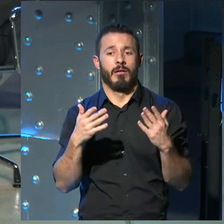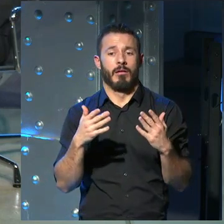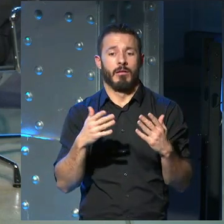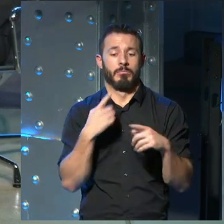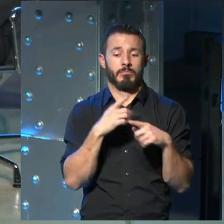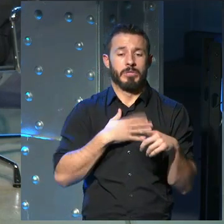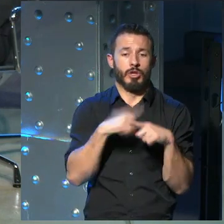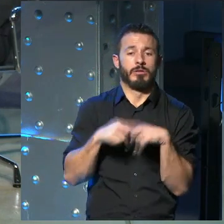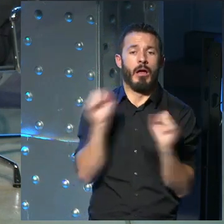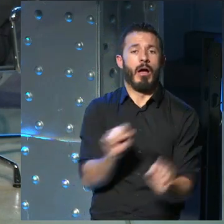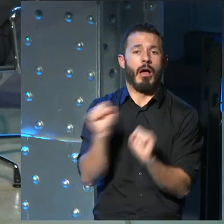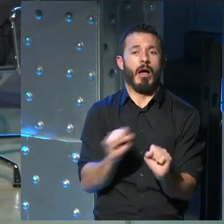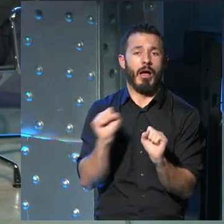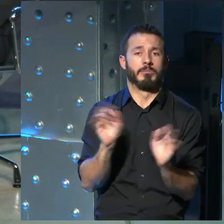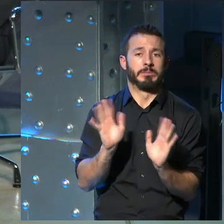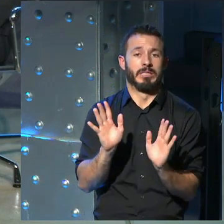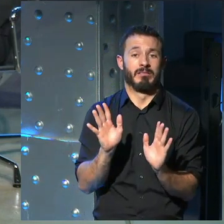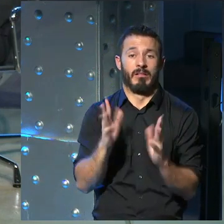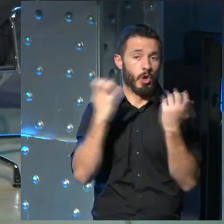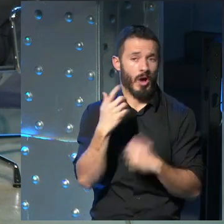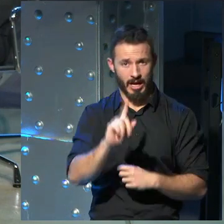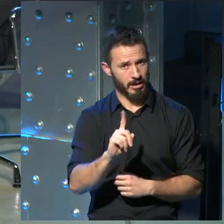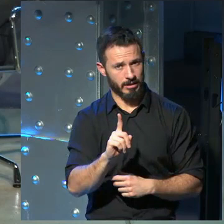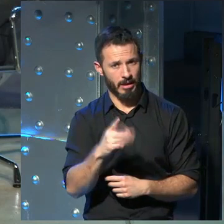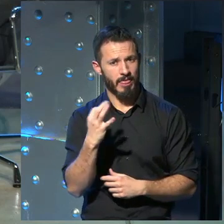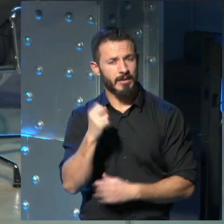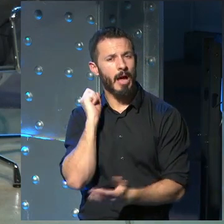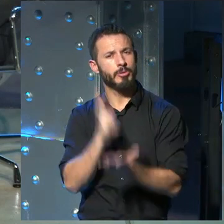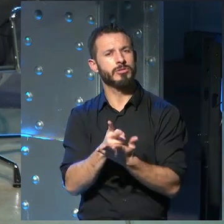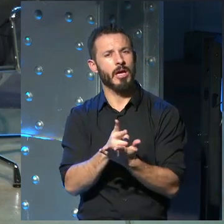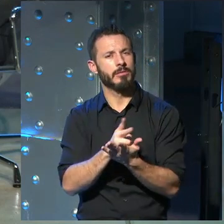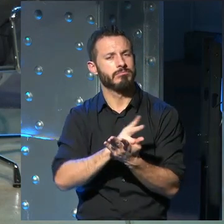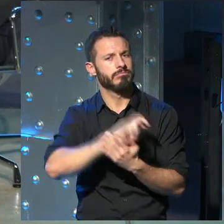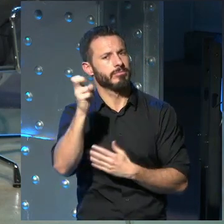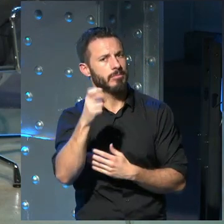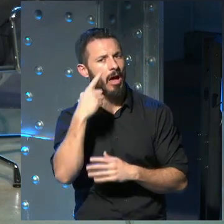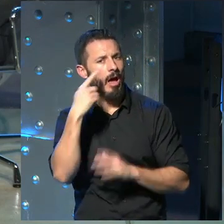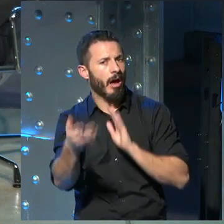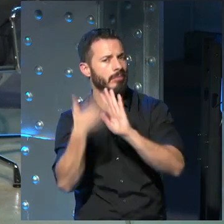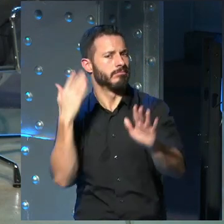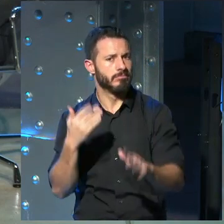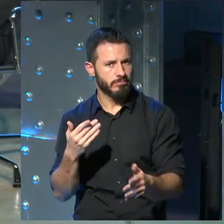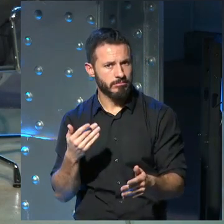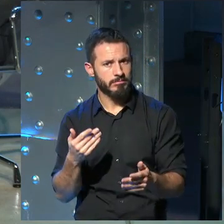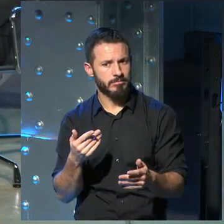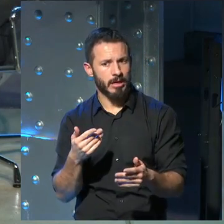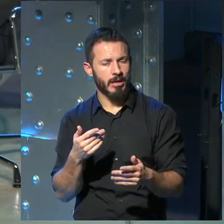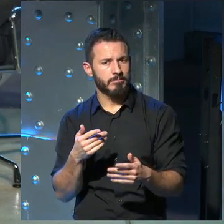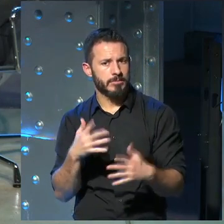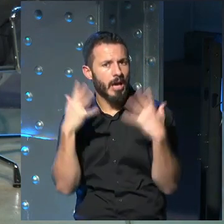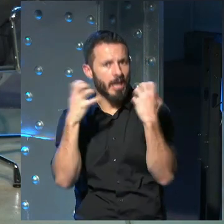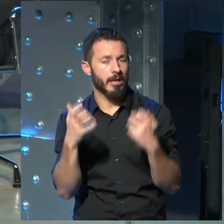que tienes no es de ganadores, ¿no? Tienes que apostar por arriesgar y jugar a ganar,